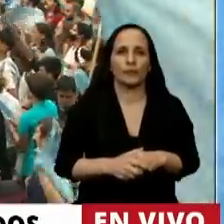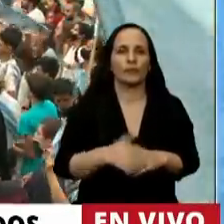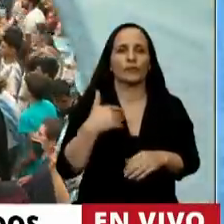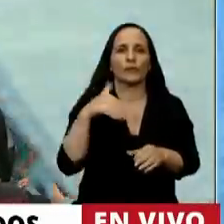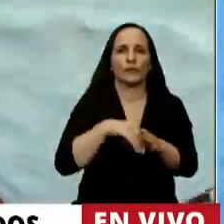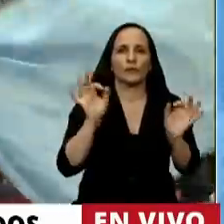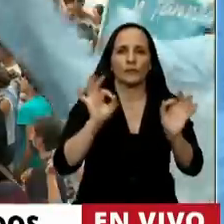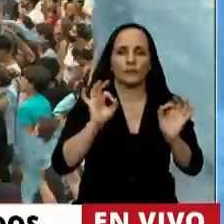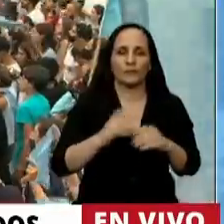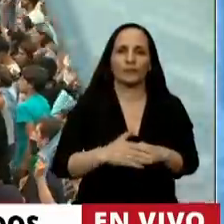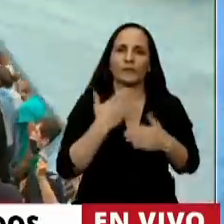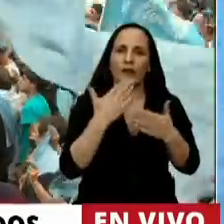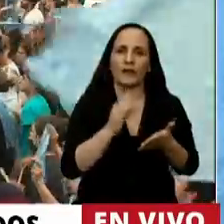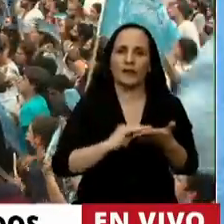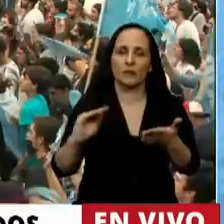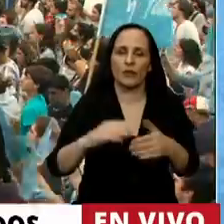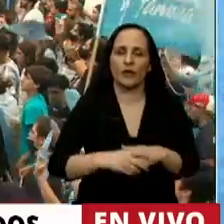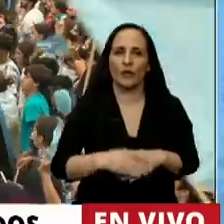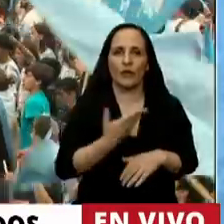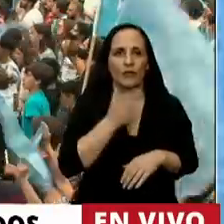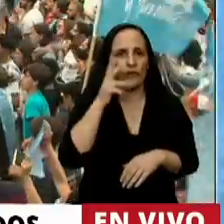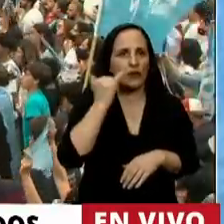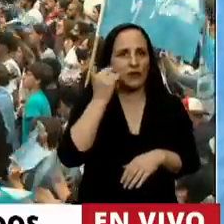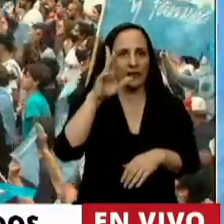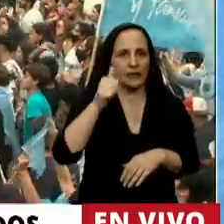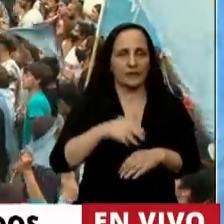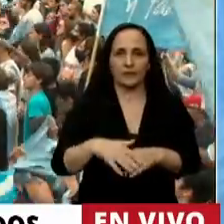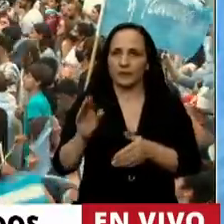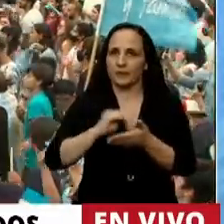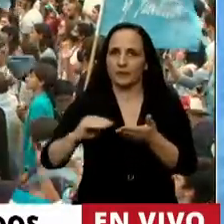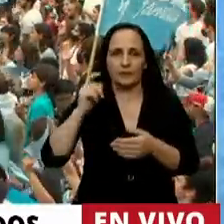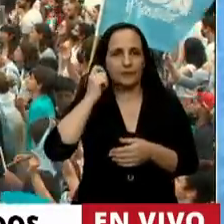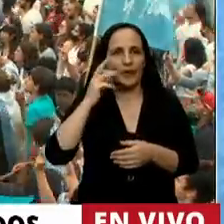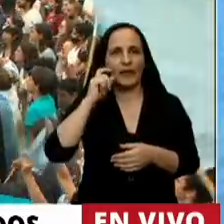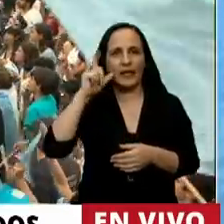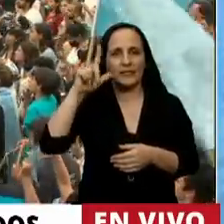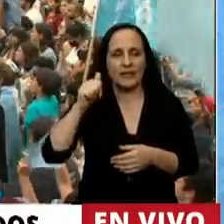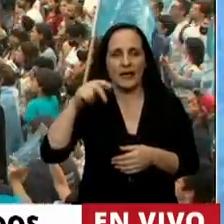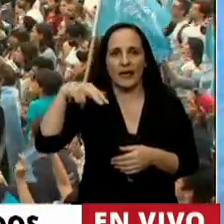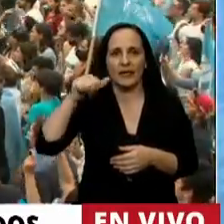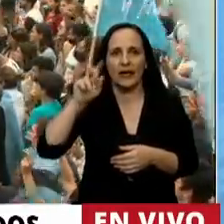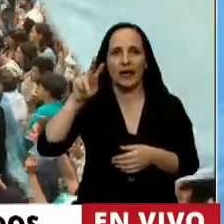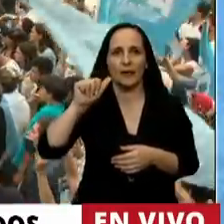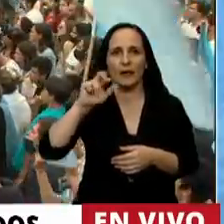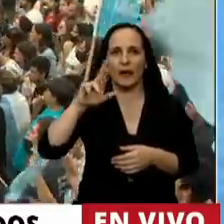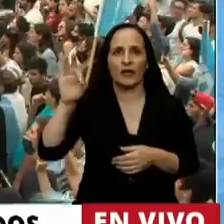Atención, señor presidente. Gracias, diputado Ferreira. Diputada Graciela Navarro.